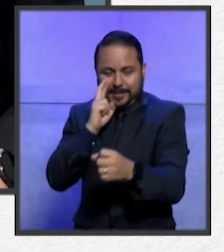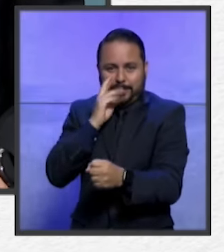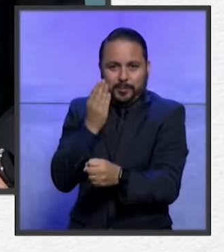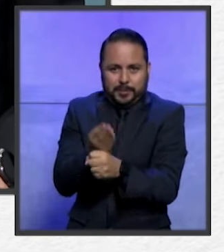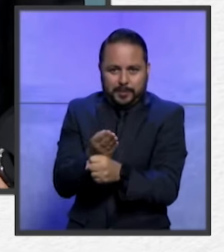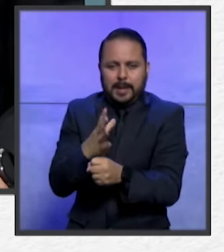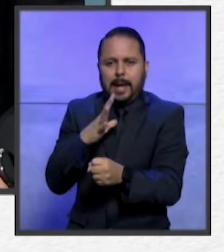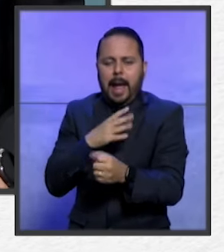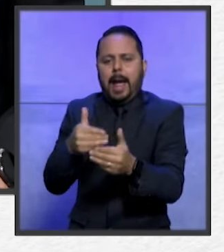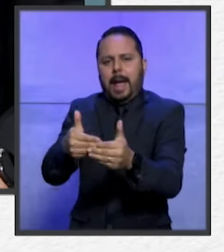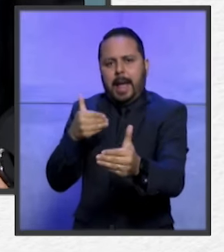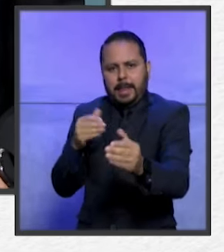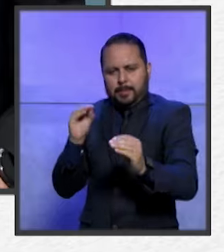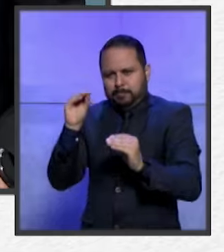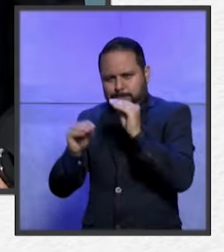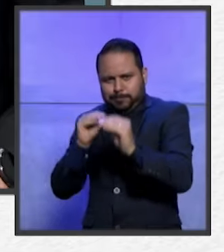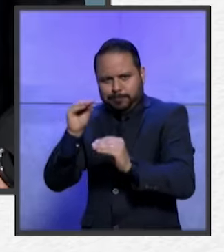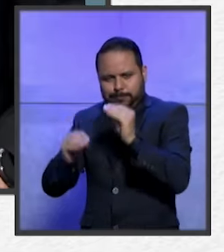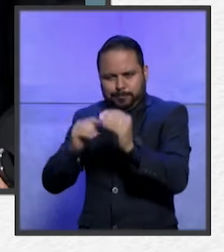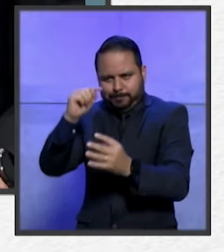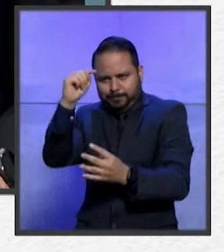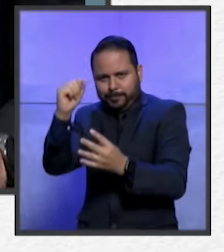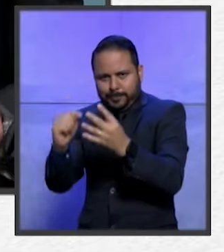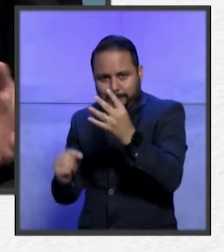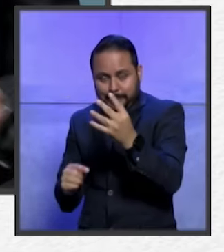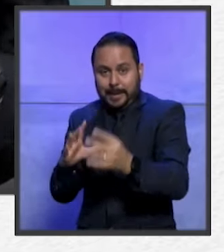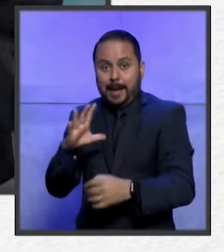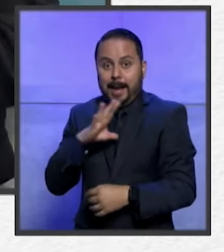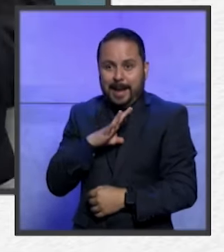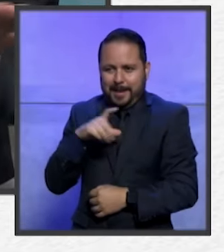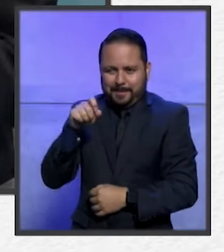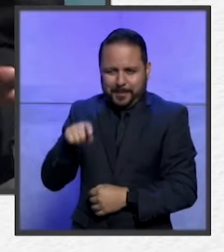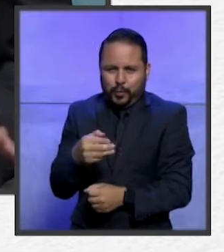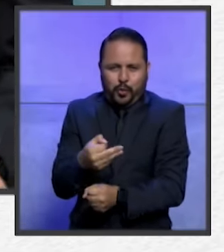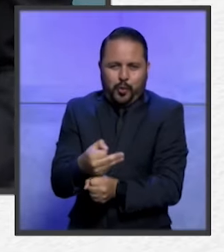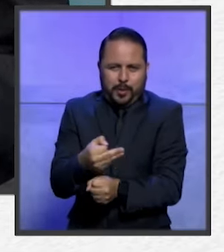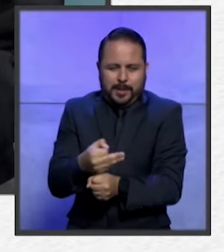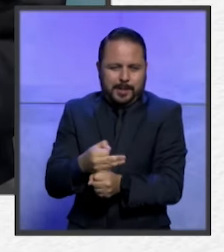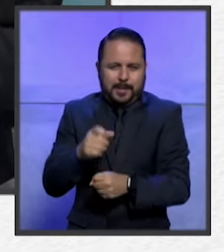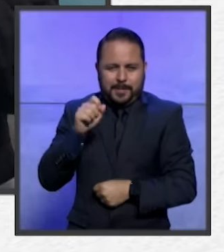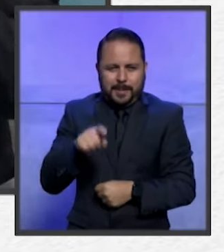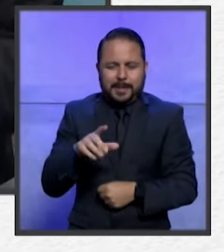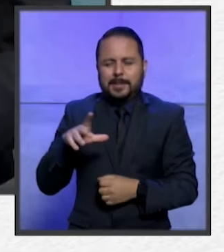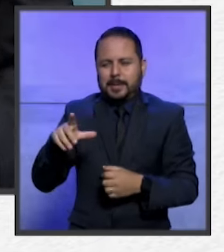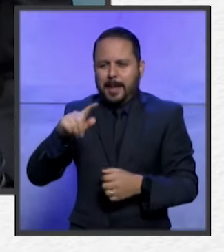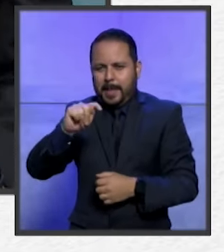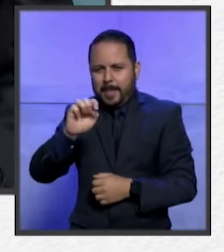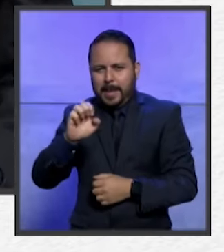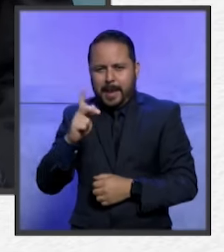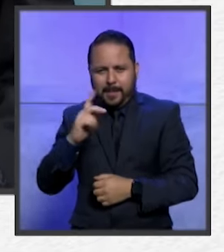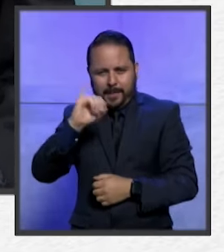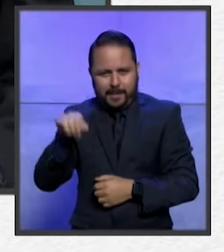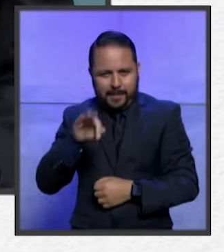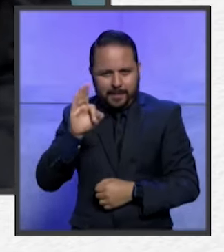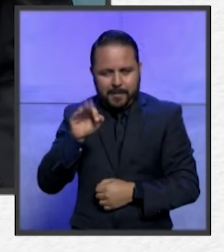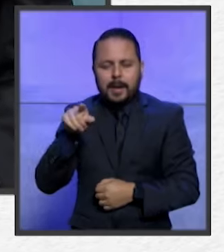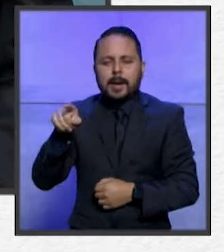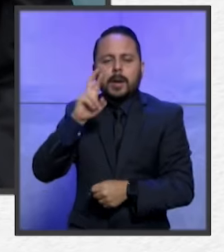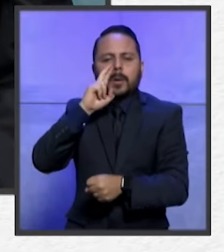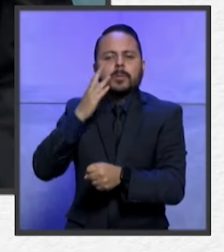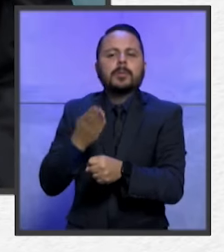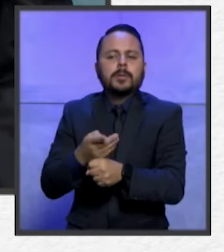diseño que existe actual que existe en este momento hoy por hoy en el tribunal electoral se